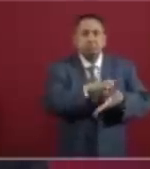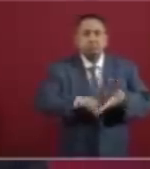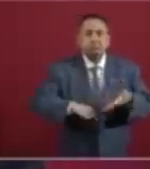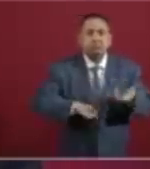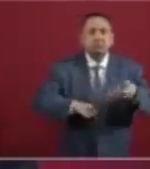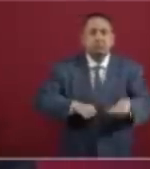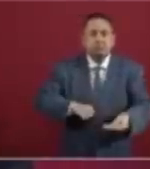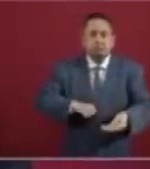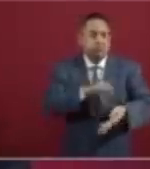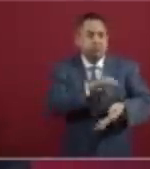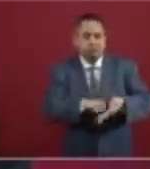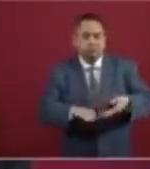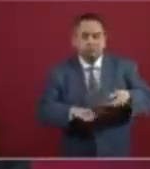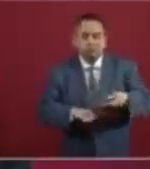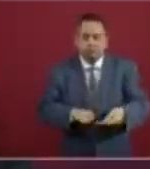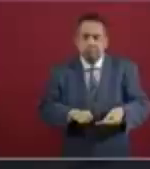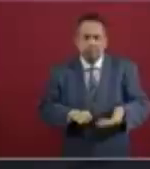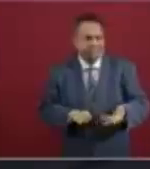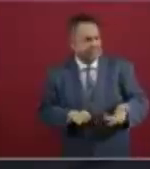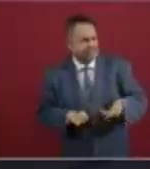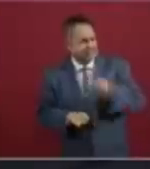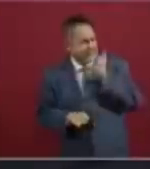dinero en el camino.